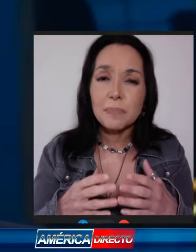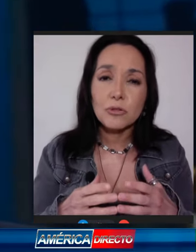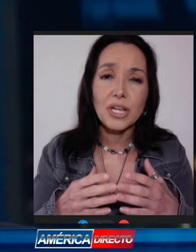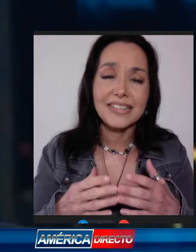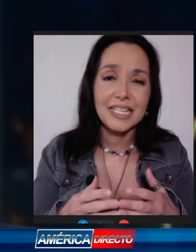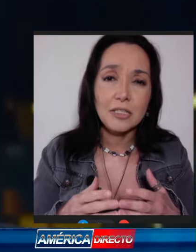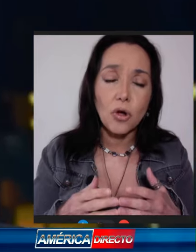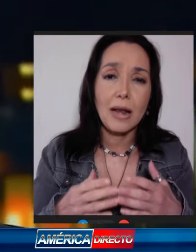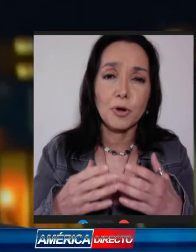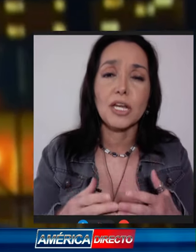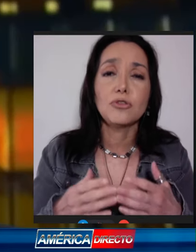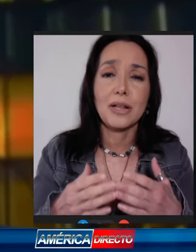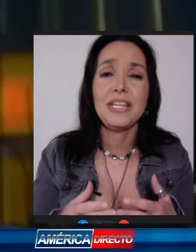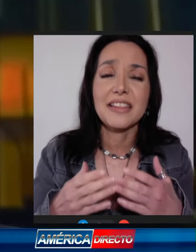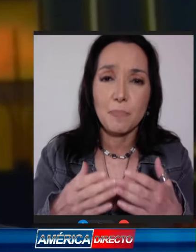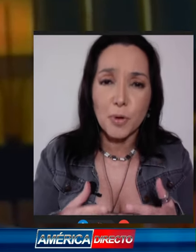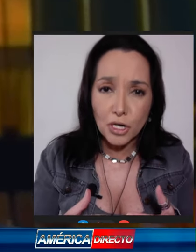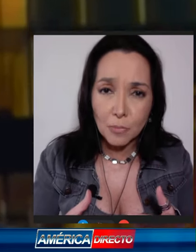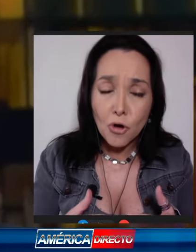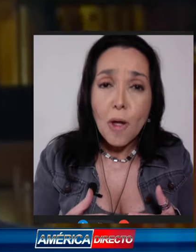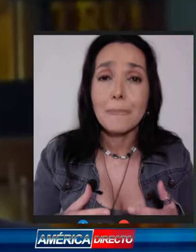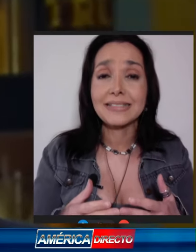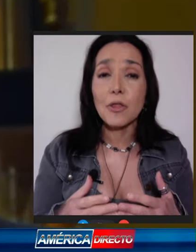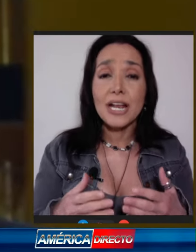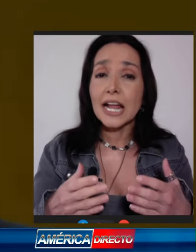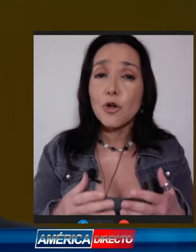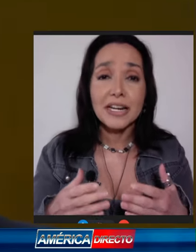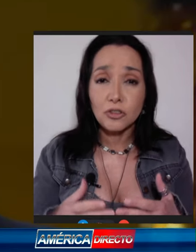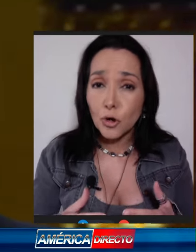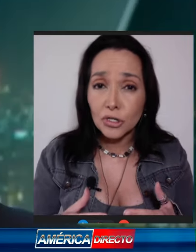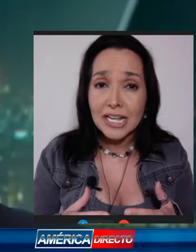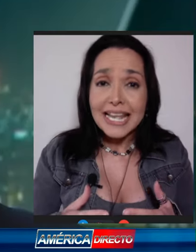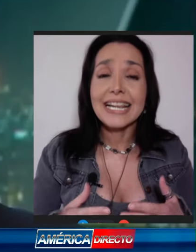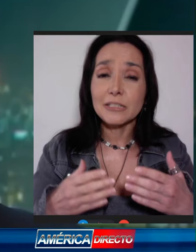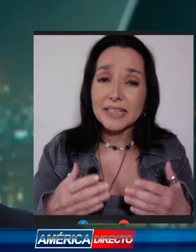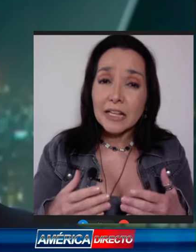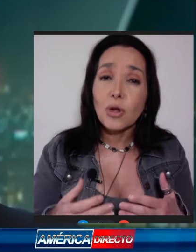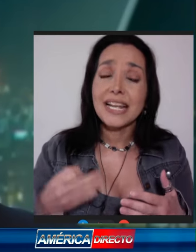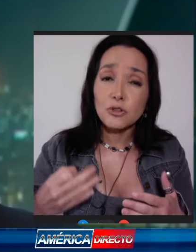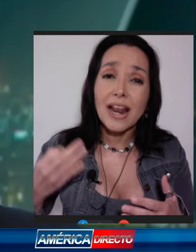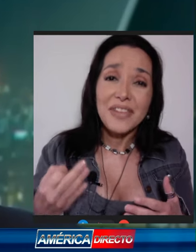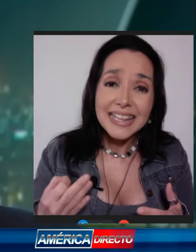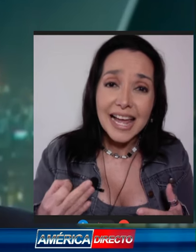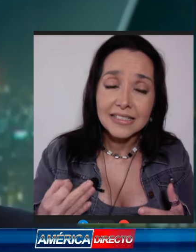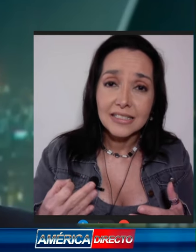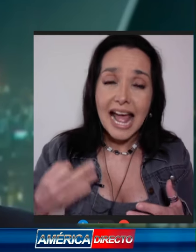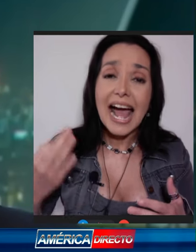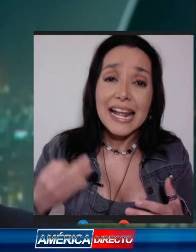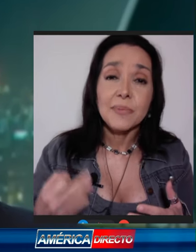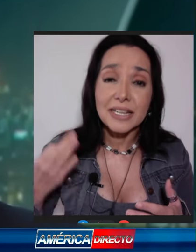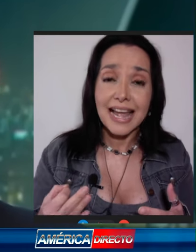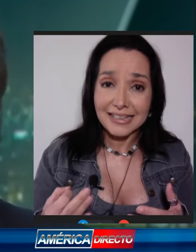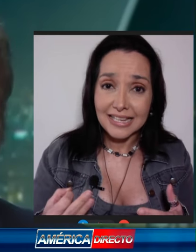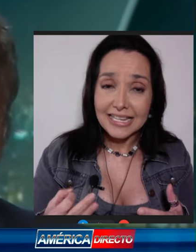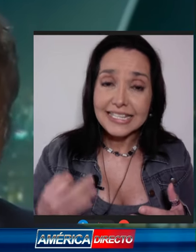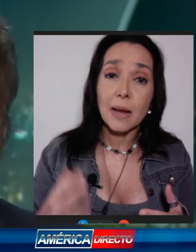el respeto irrestricto al proyecto de vida del prójimo basado en la no agresión y respetando el derecho a la vida, a